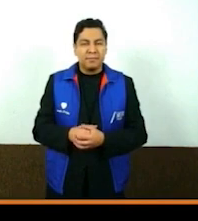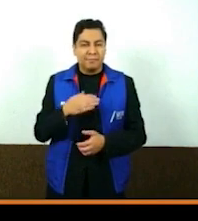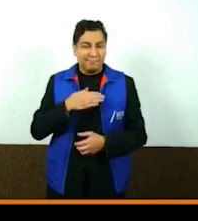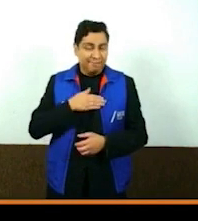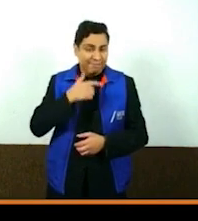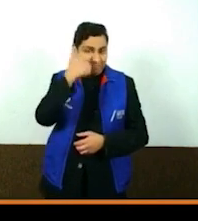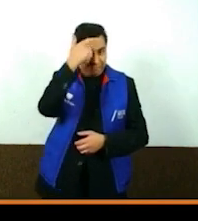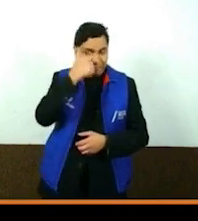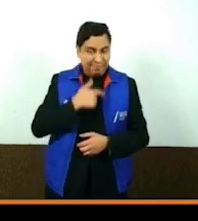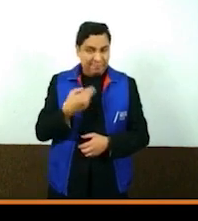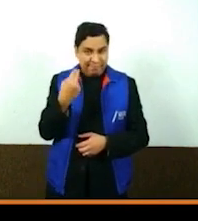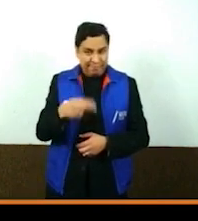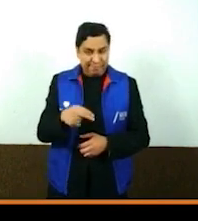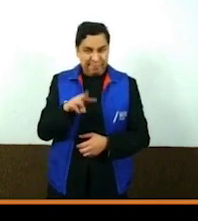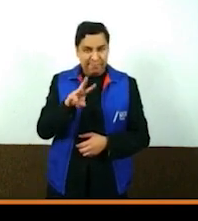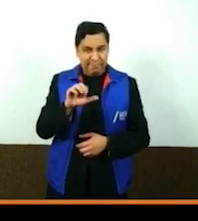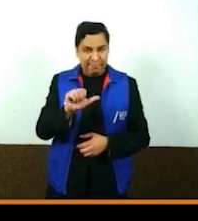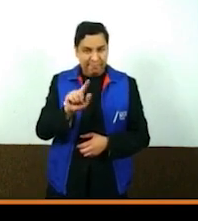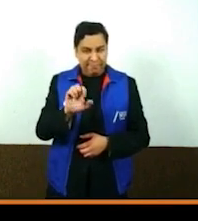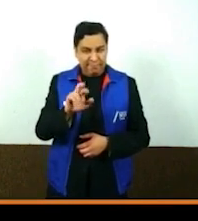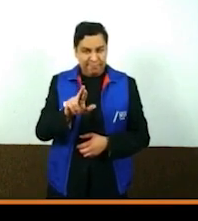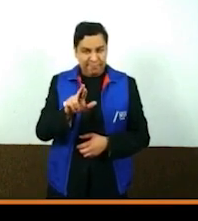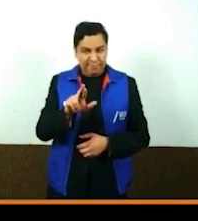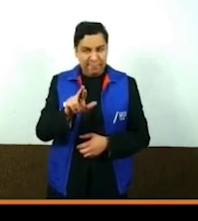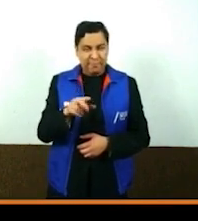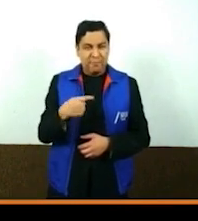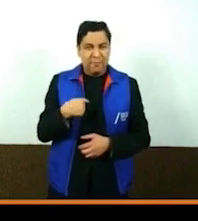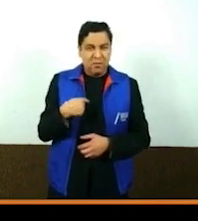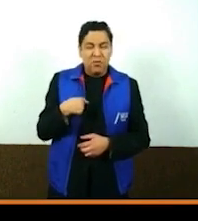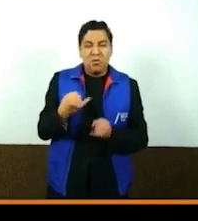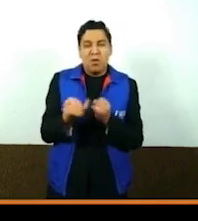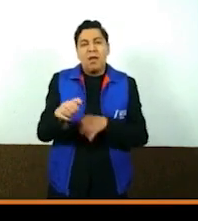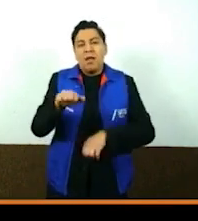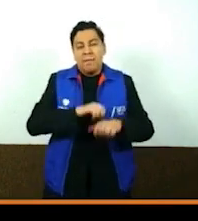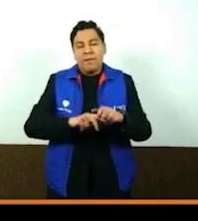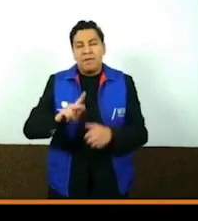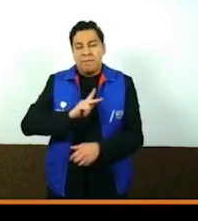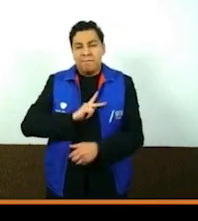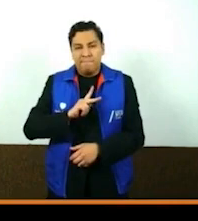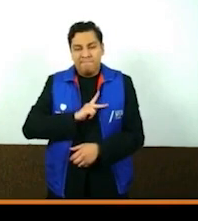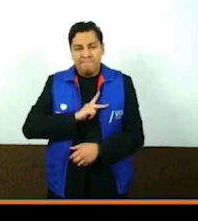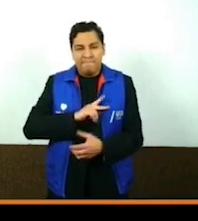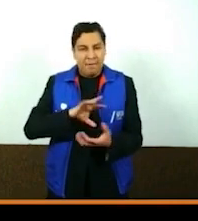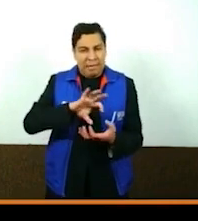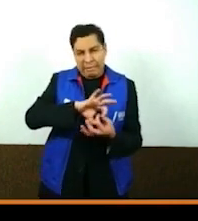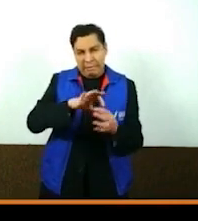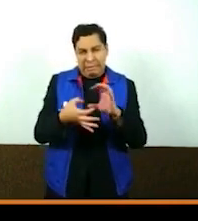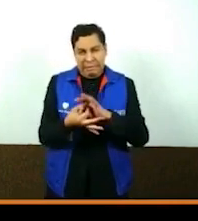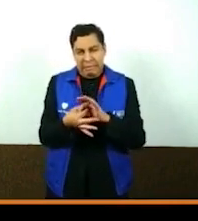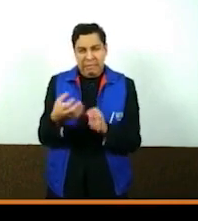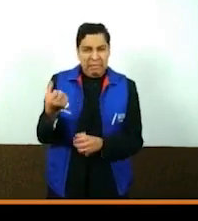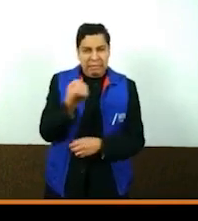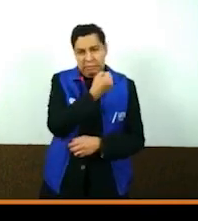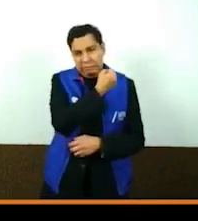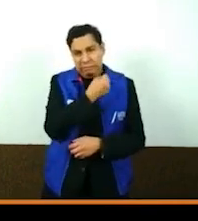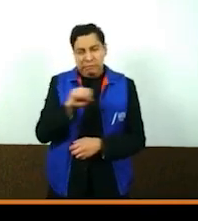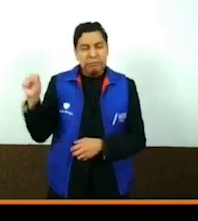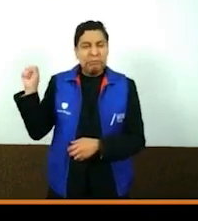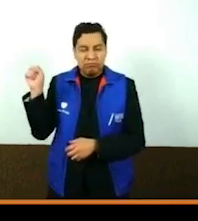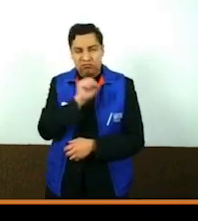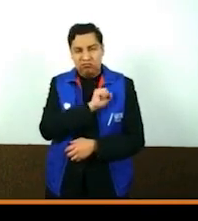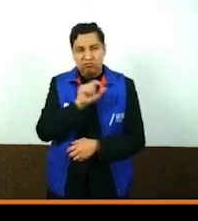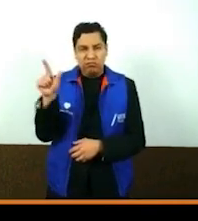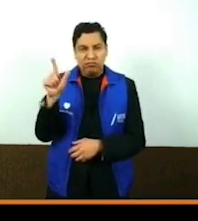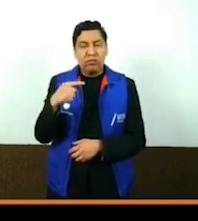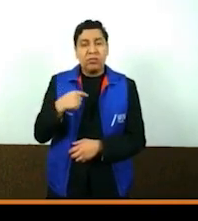Buenas noches, mi nombre es Walter Selle, socio director del clúster RSC, la red de expertos en sostenibilidad.